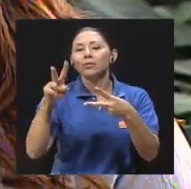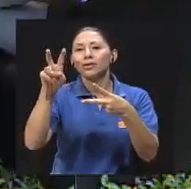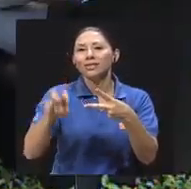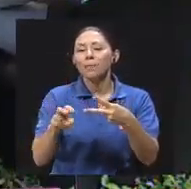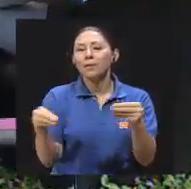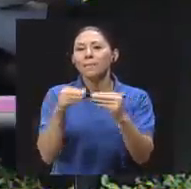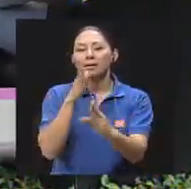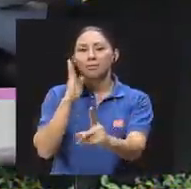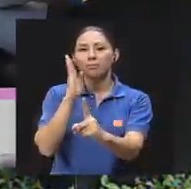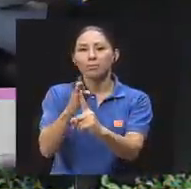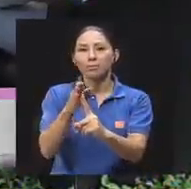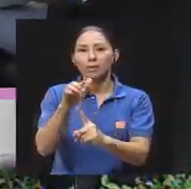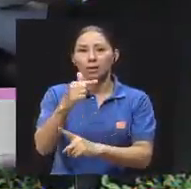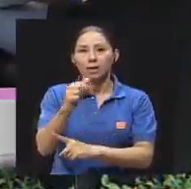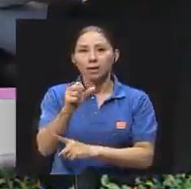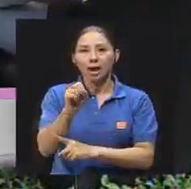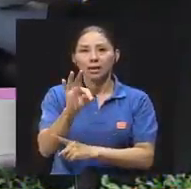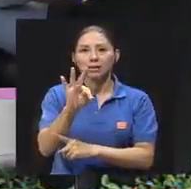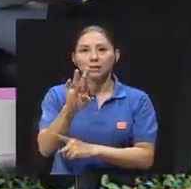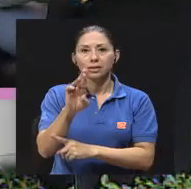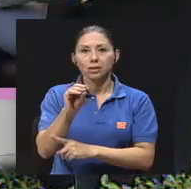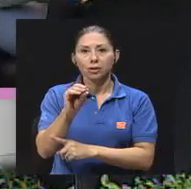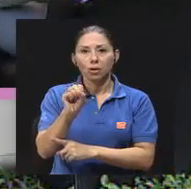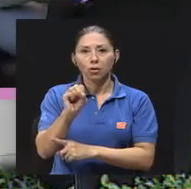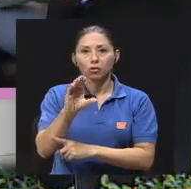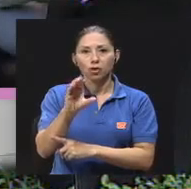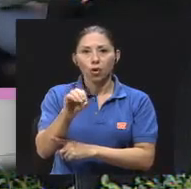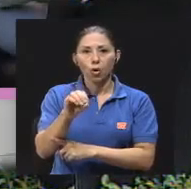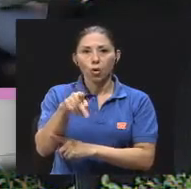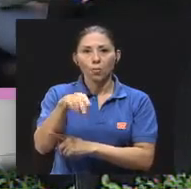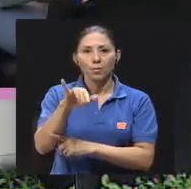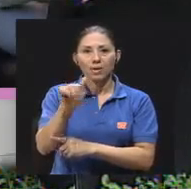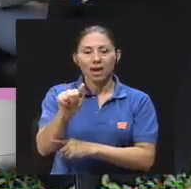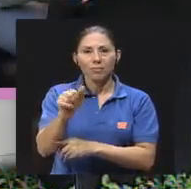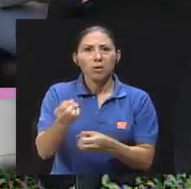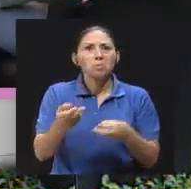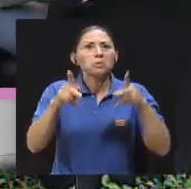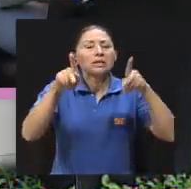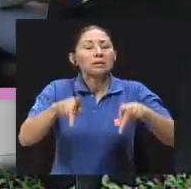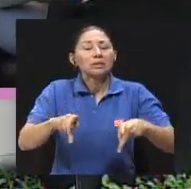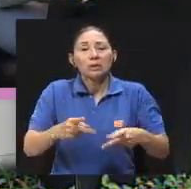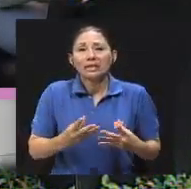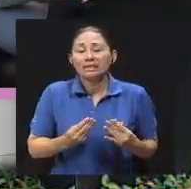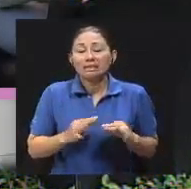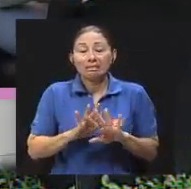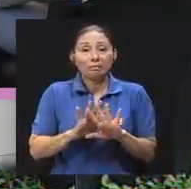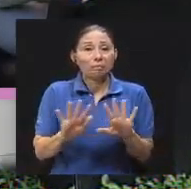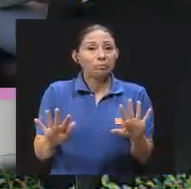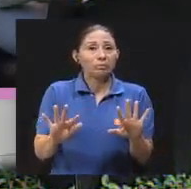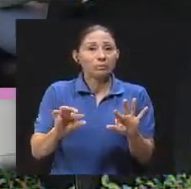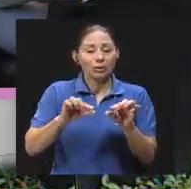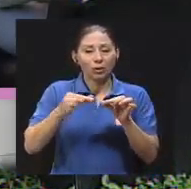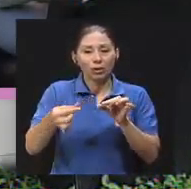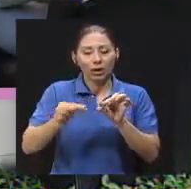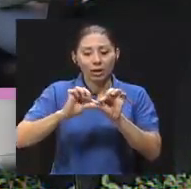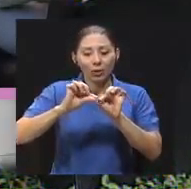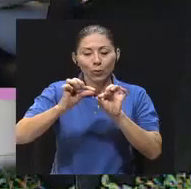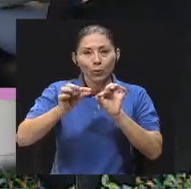directo, que es la gastroscopía. Uh-huh. Para la gastroscopía la gente le tiene un terror enorme, De acuerdo, pero